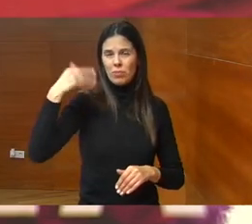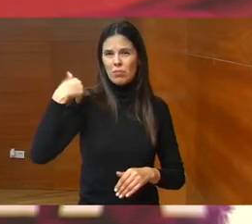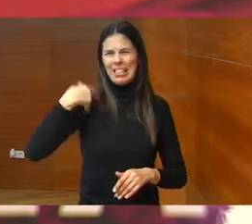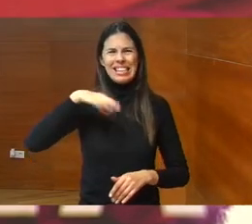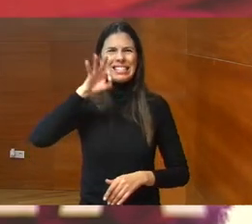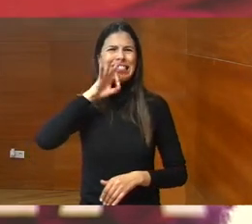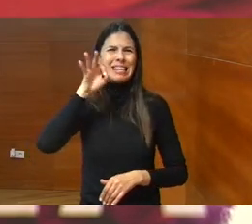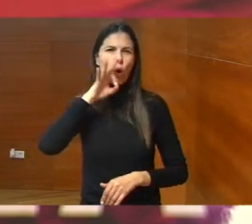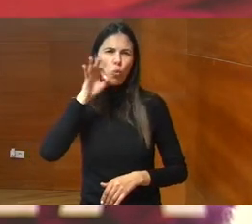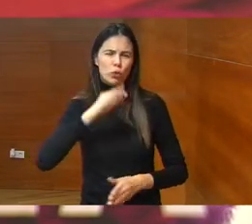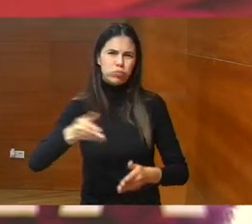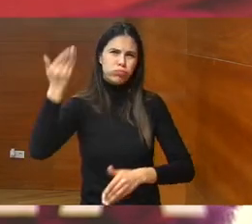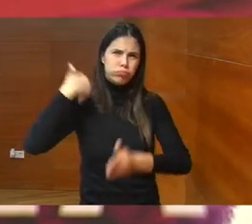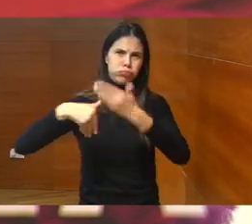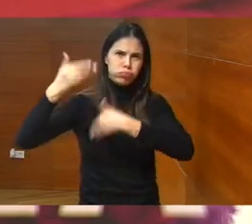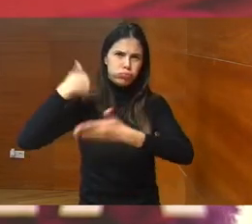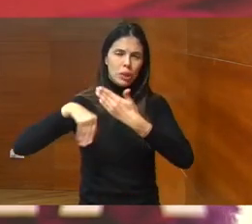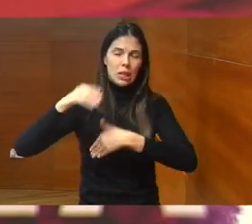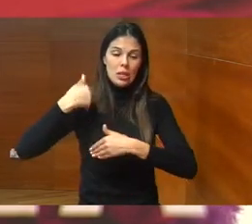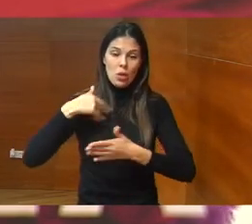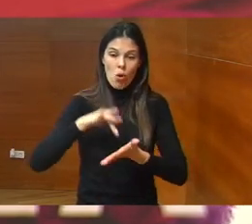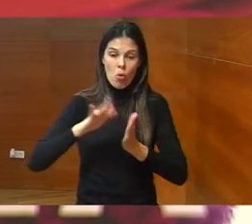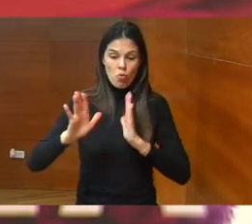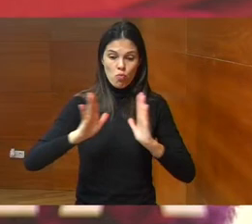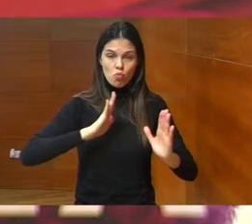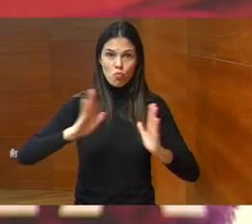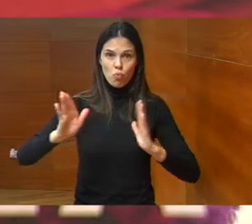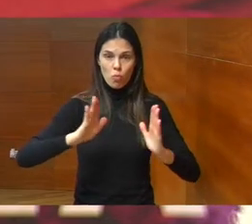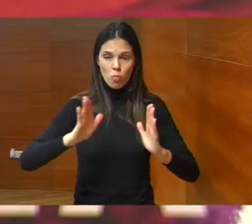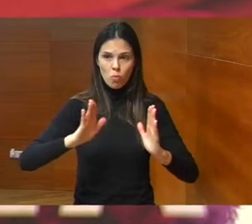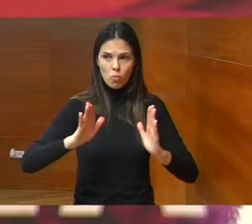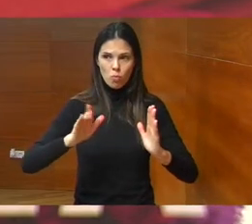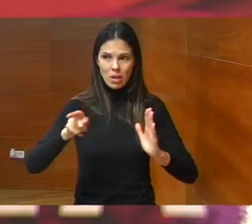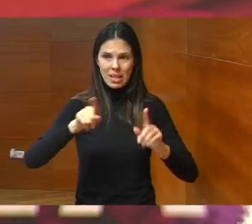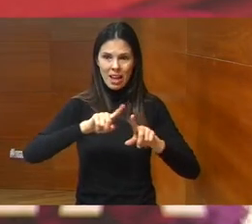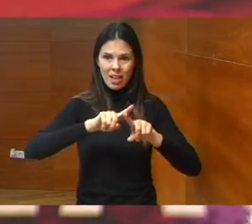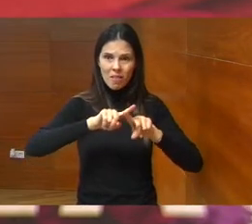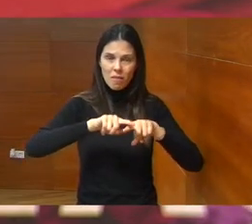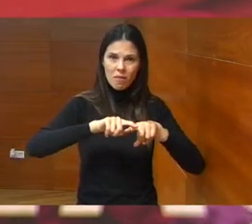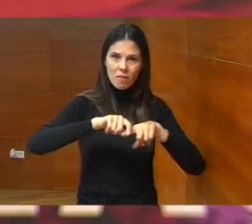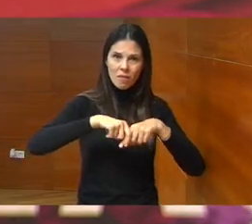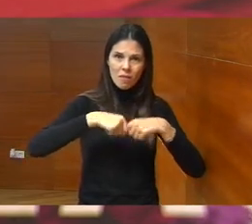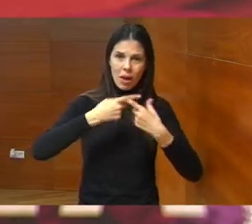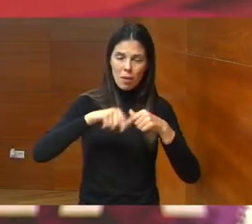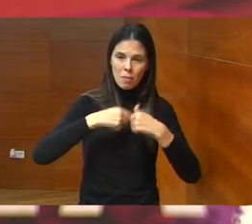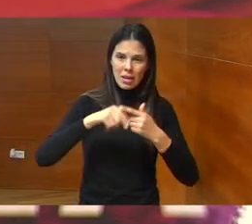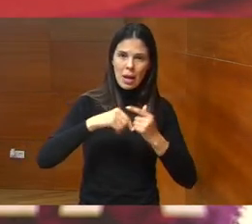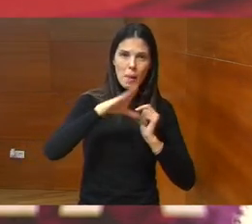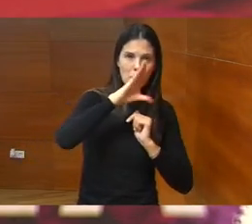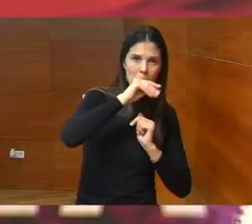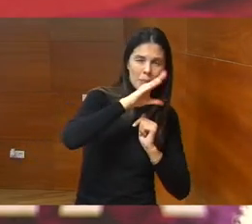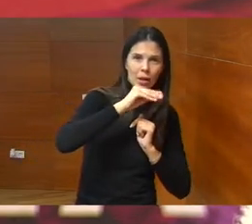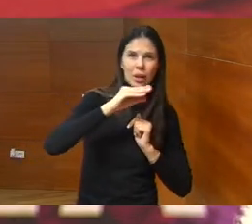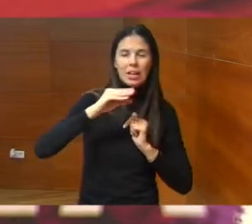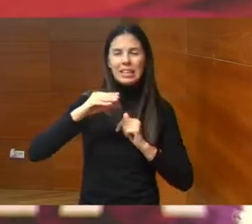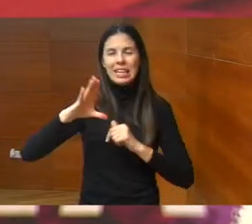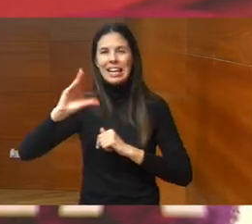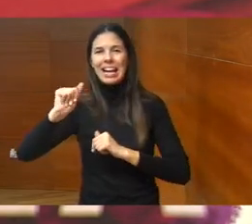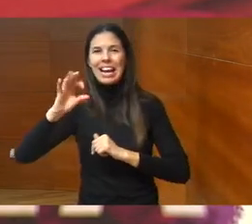faiséculos en un momento dado se divida familia entre a casa dos Patiño a casa dos